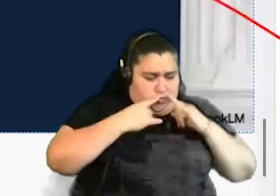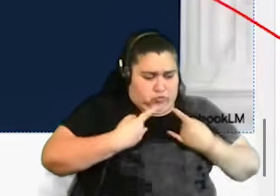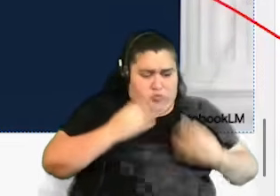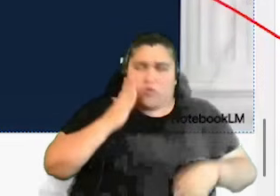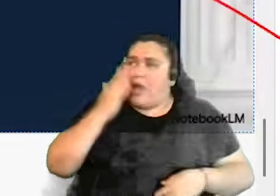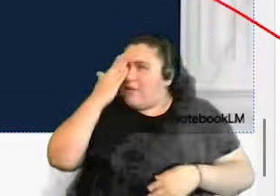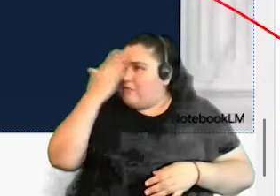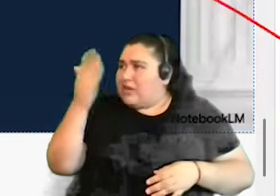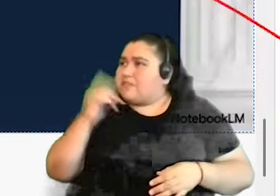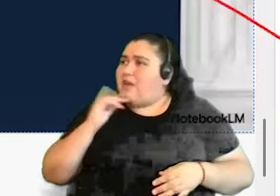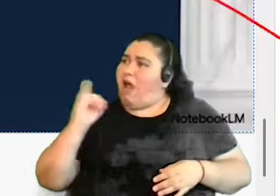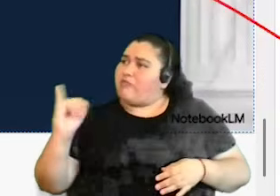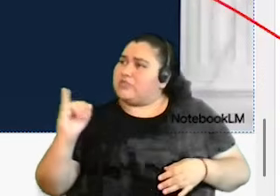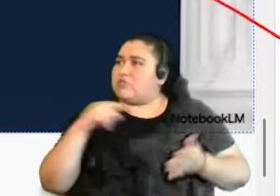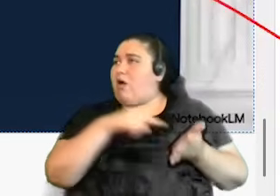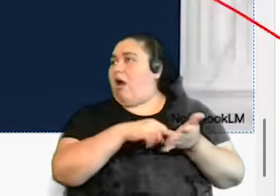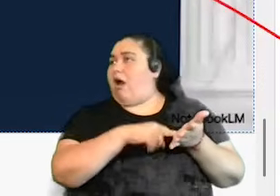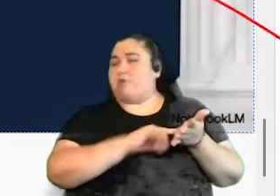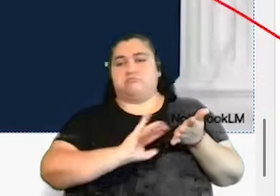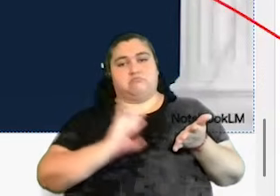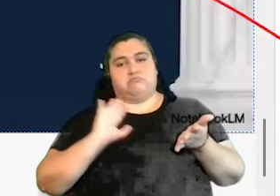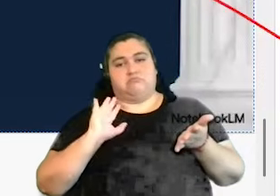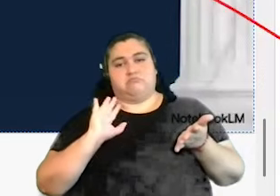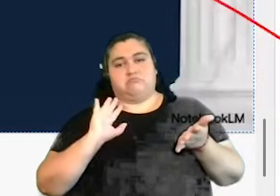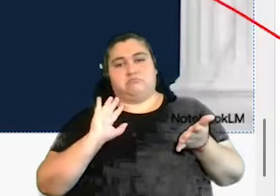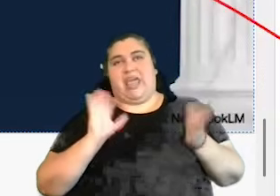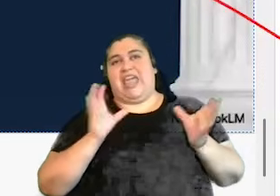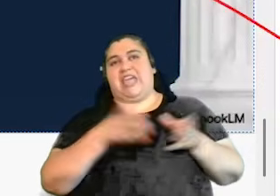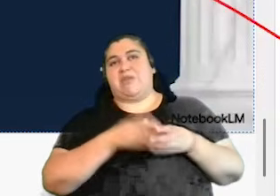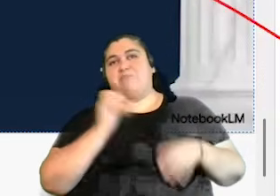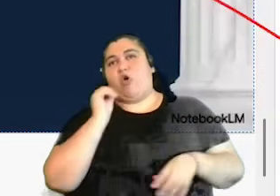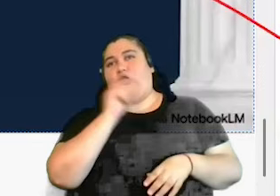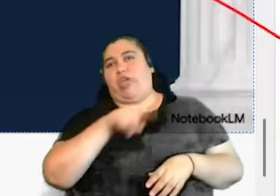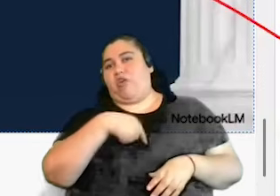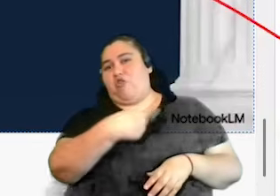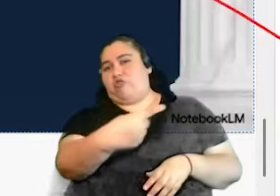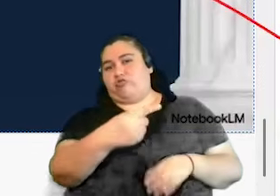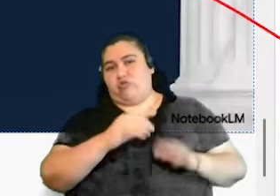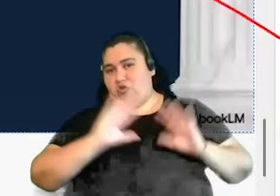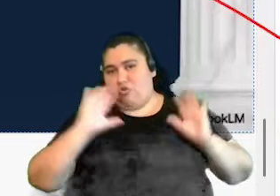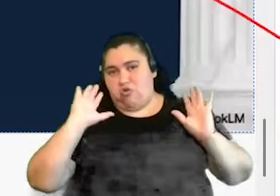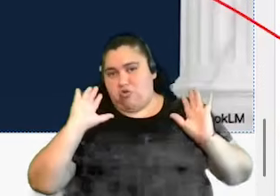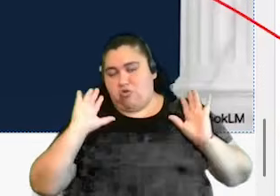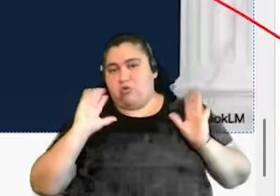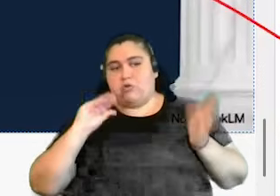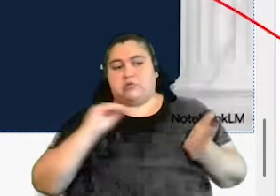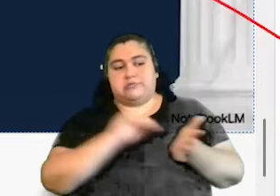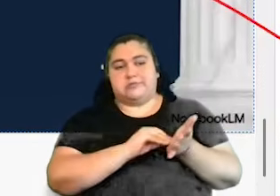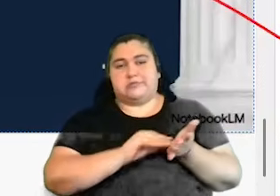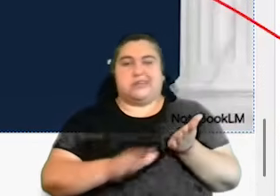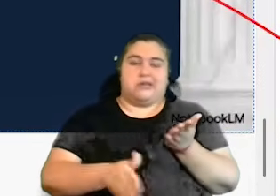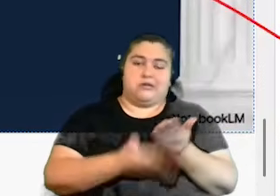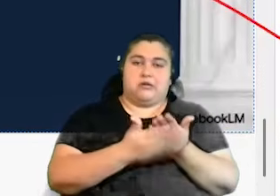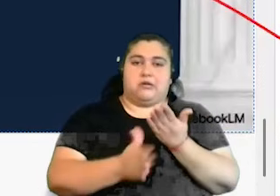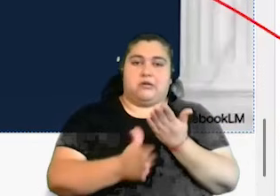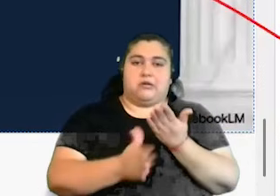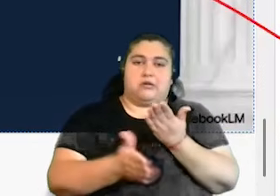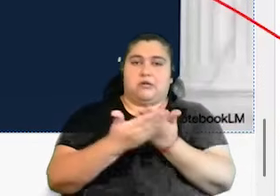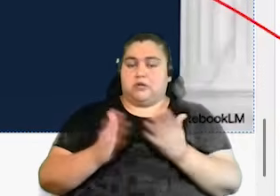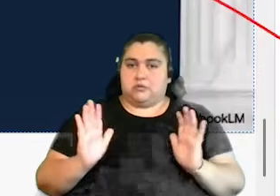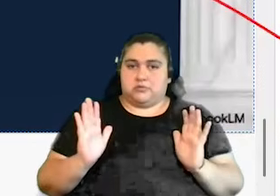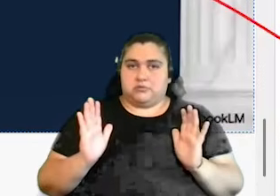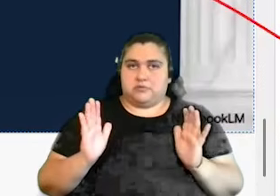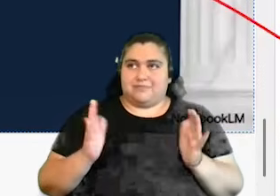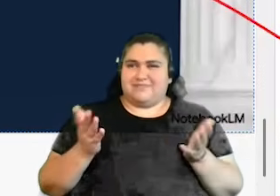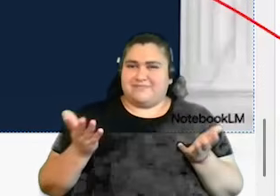agregaron 2 apócrifos, fue el equipo de Chaco que está en Resistencia y me metieron 2 apócrifos nuevos y usted no lo tuvo en